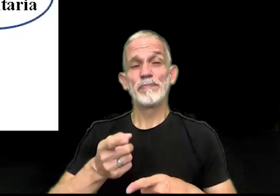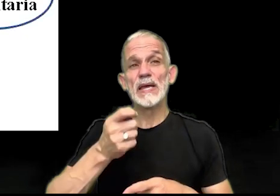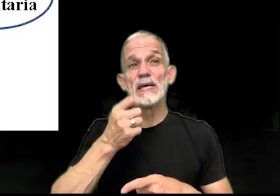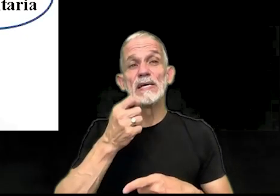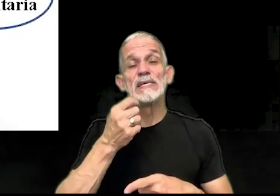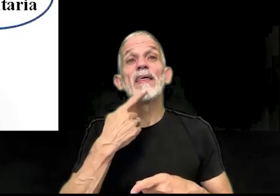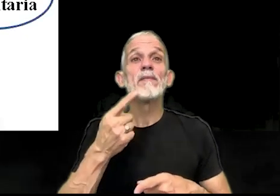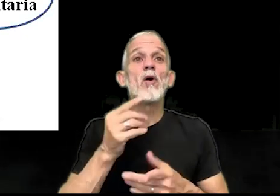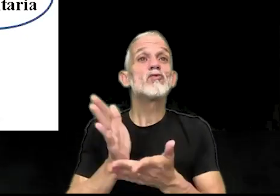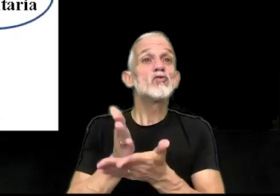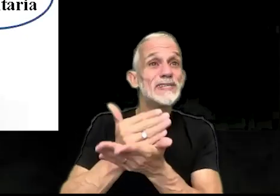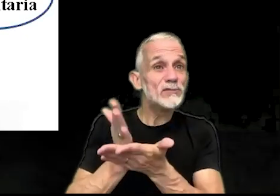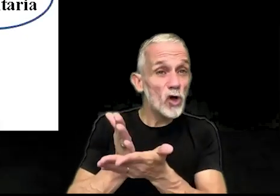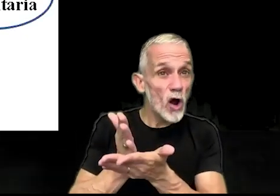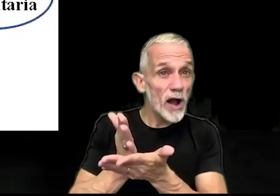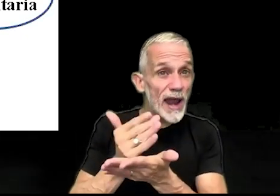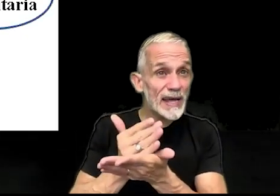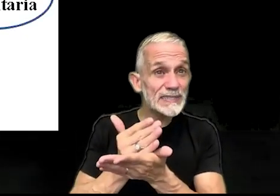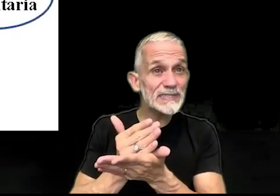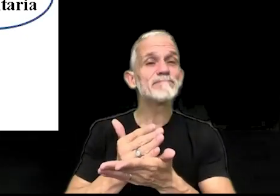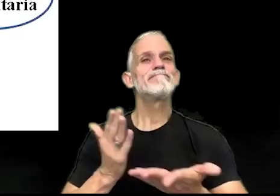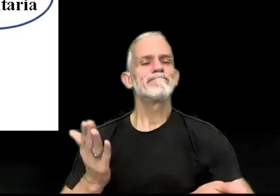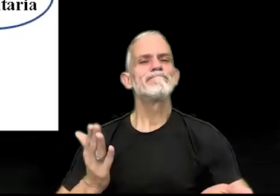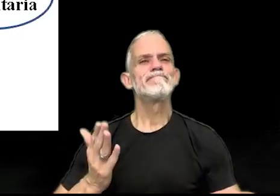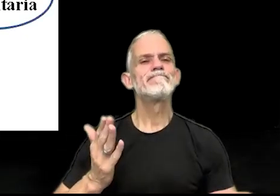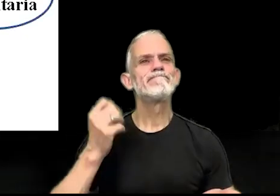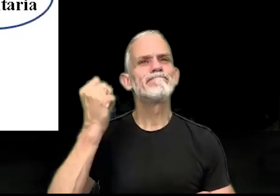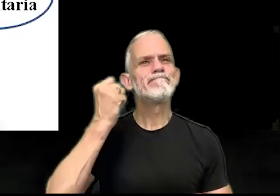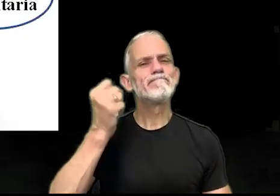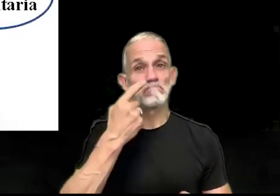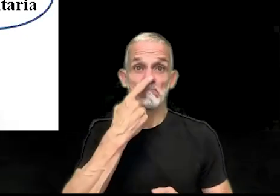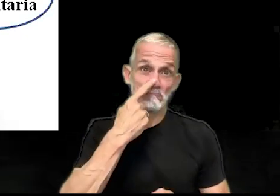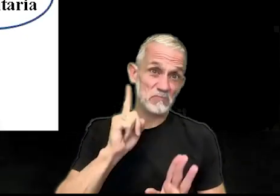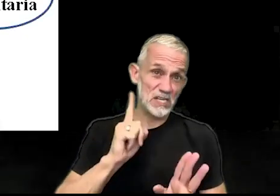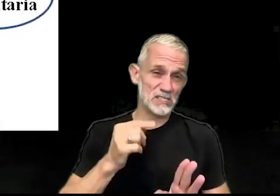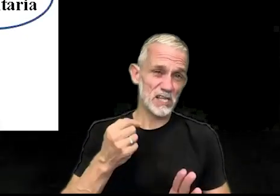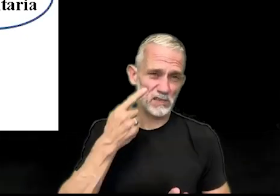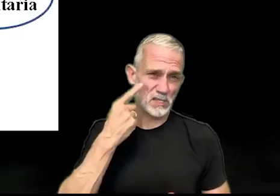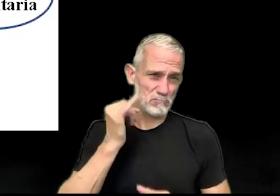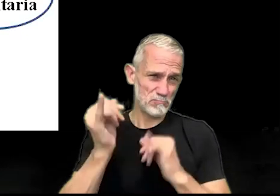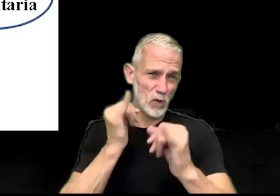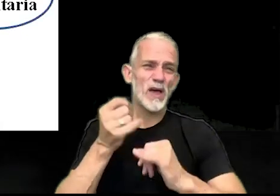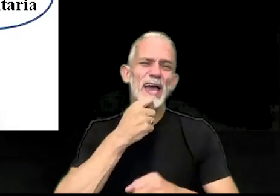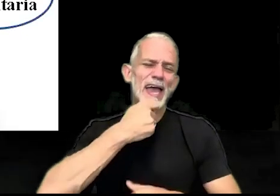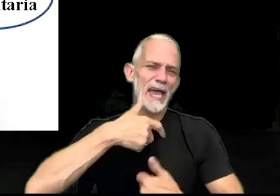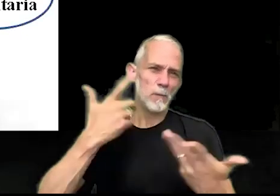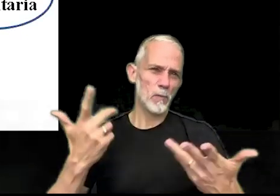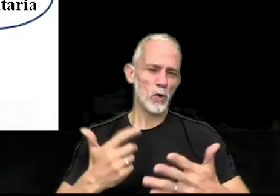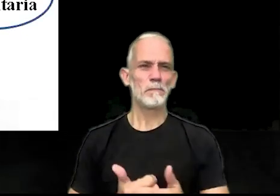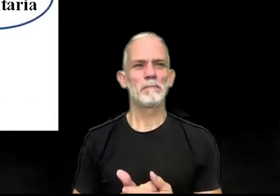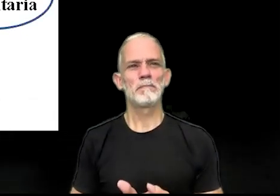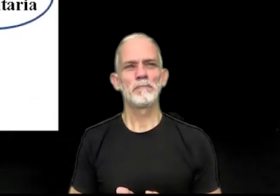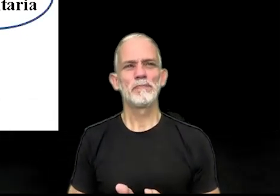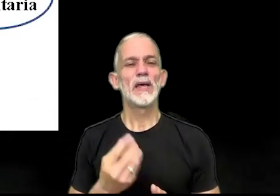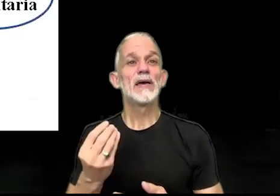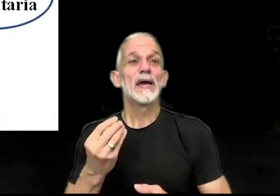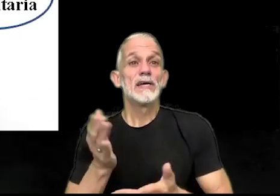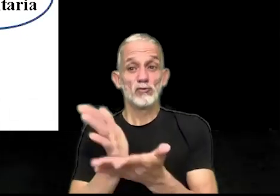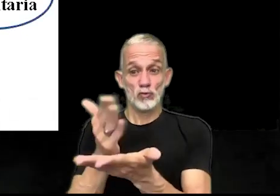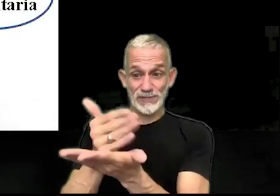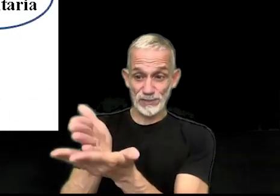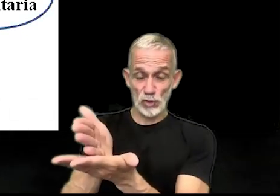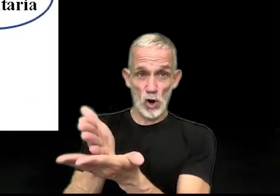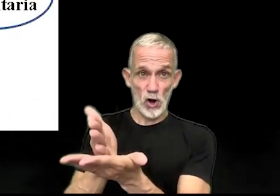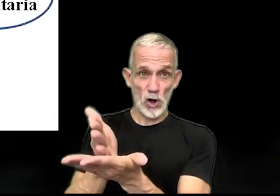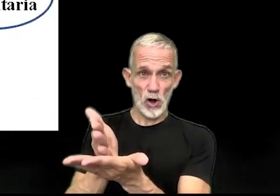cuando hablamos de sucesiones indivisas, me pareció interesante traer a colación un ejemplo de que la